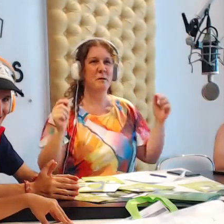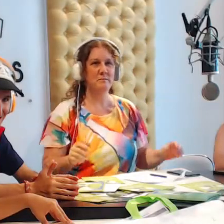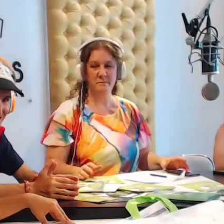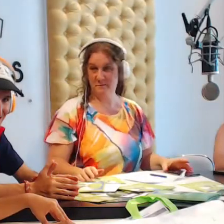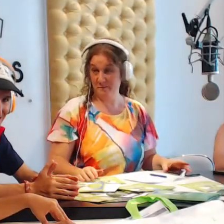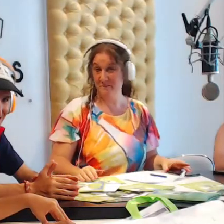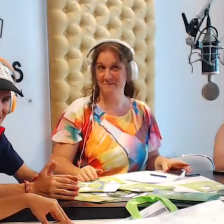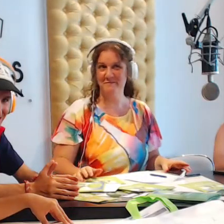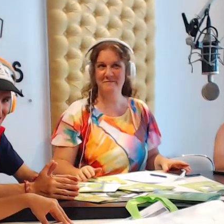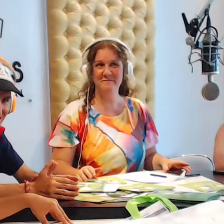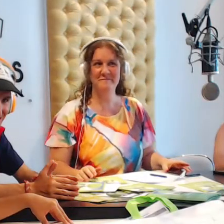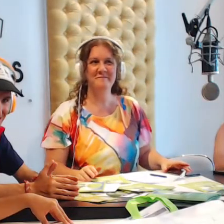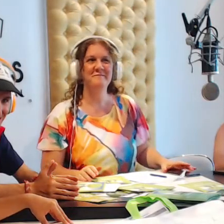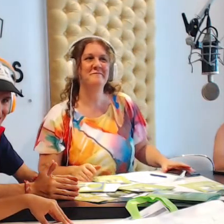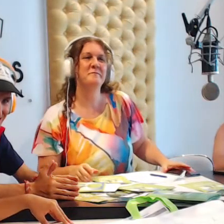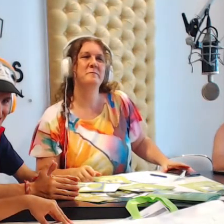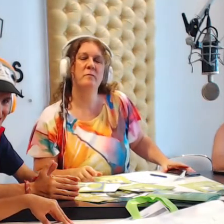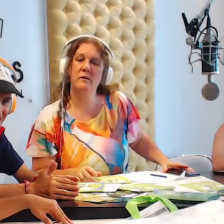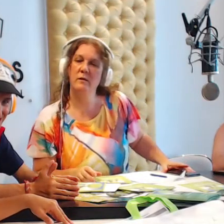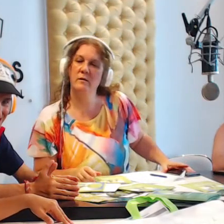Bueno, acá estamos de vuelta